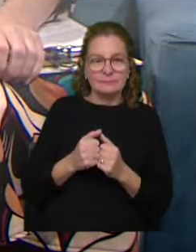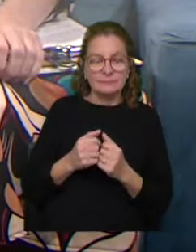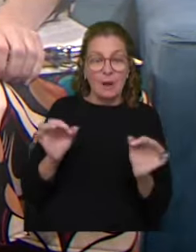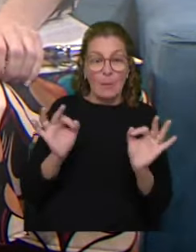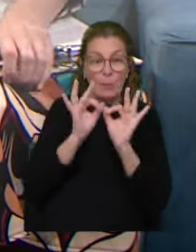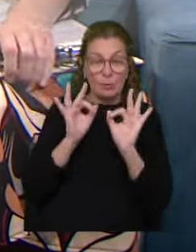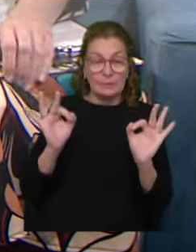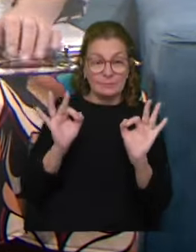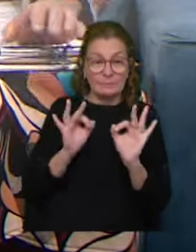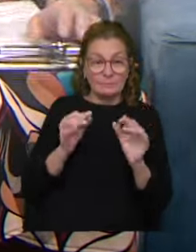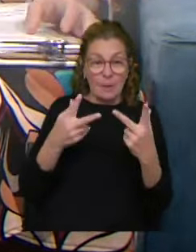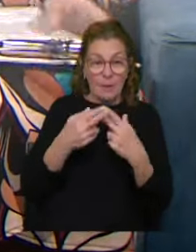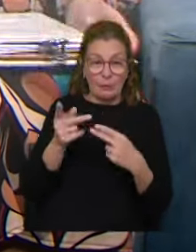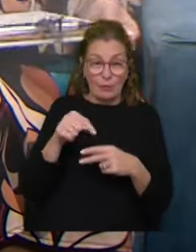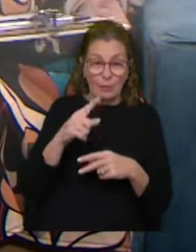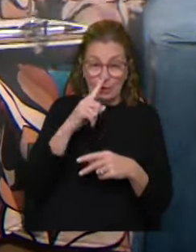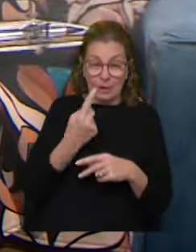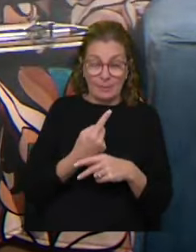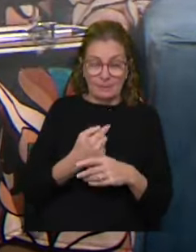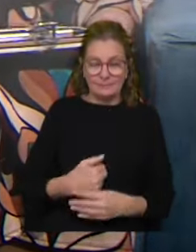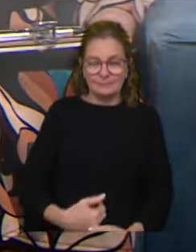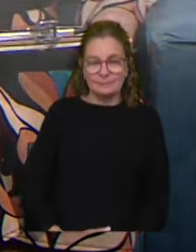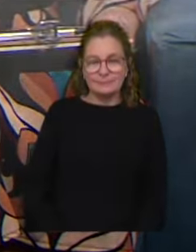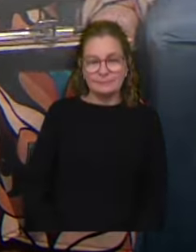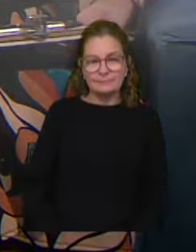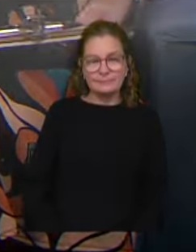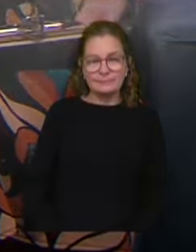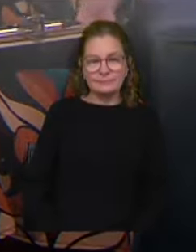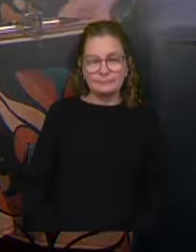música, una pausa y ya volvemos 3 minutitos.